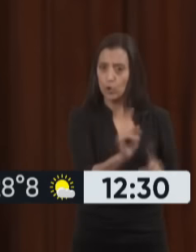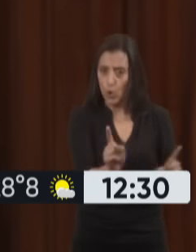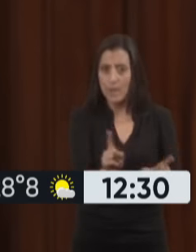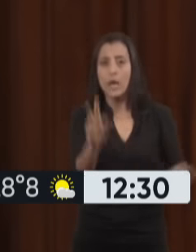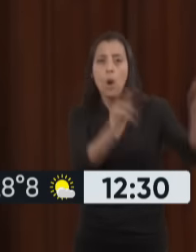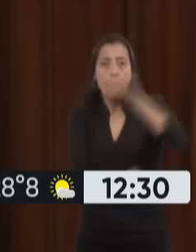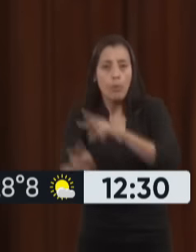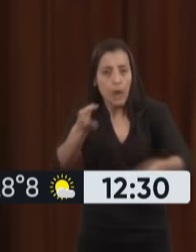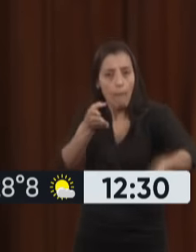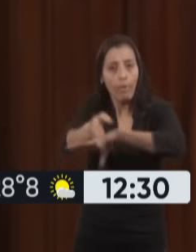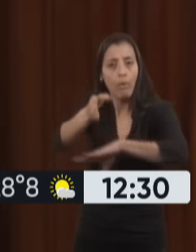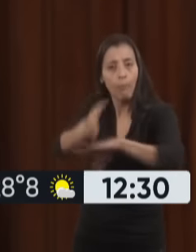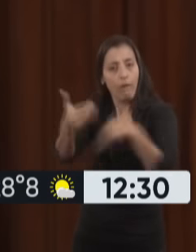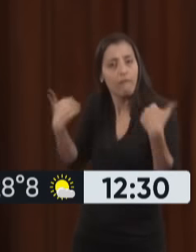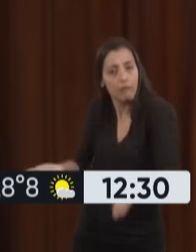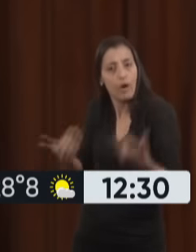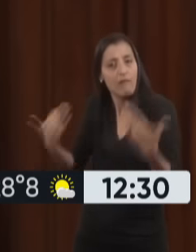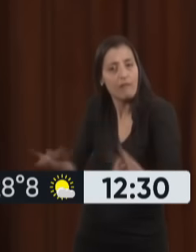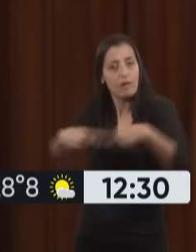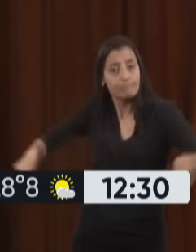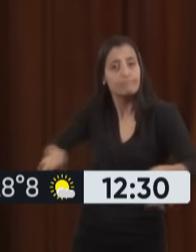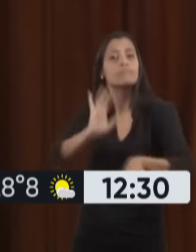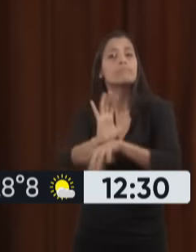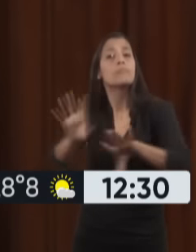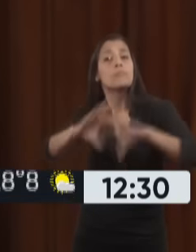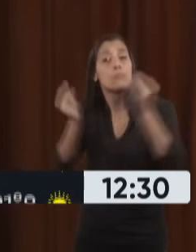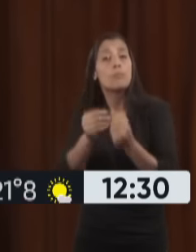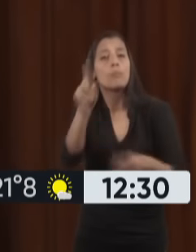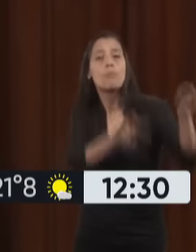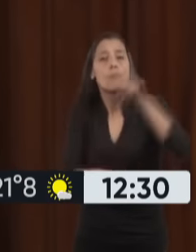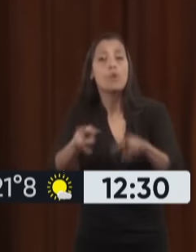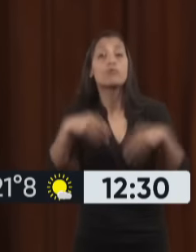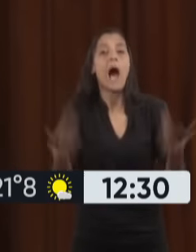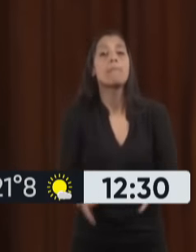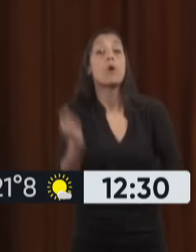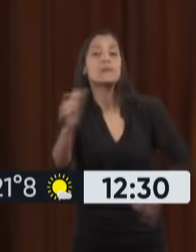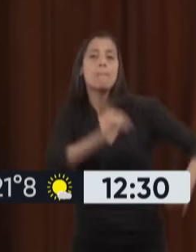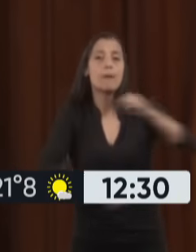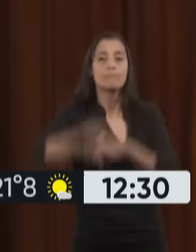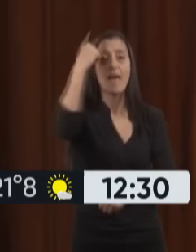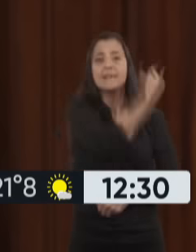mayor cantidad de ventajas y prebendas posibles de parte del Estado para poder sobrevivir.